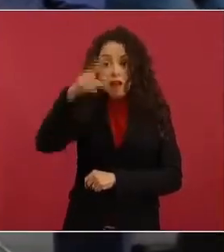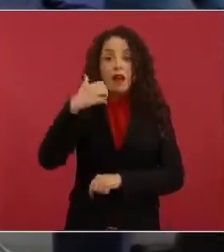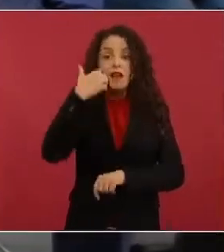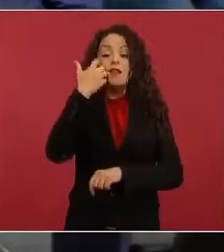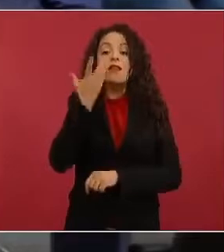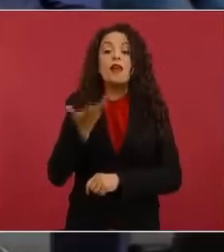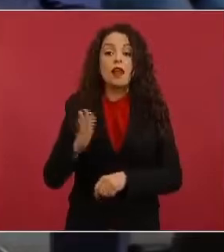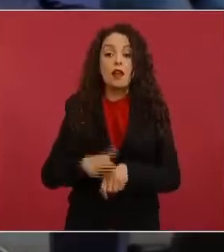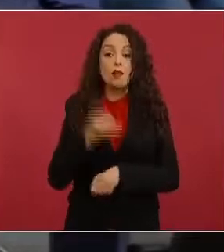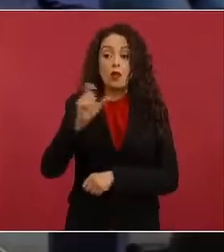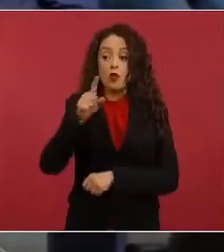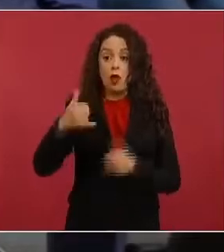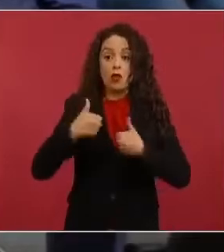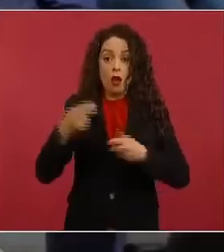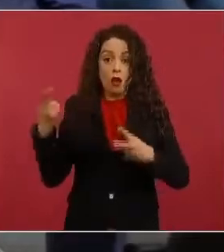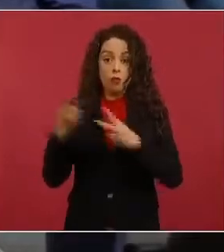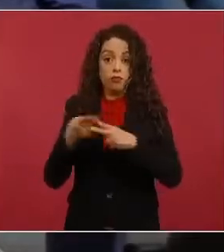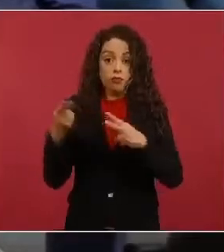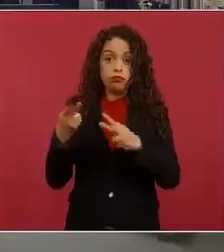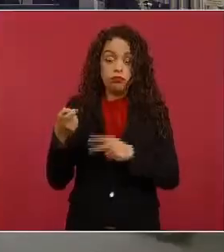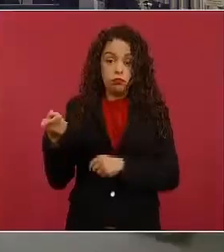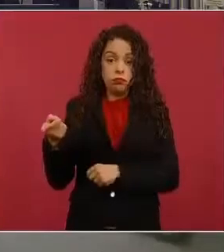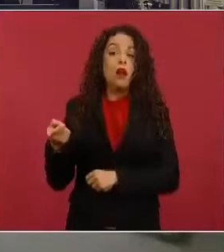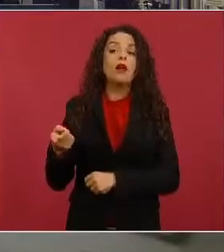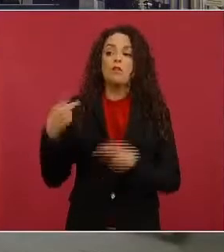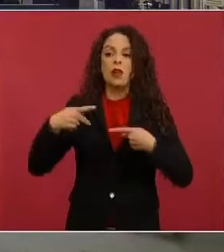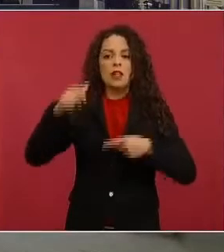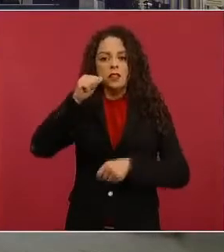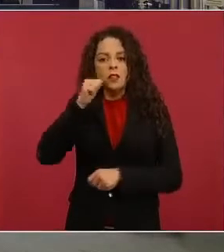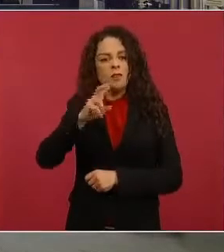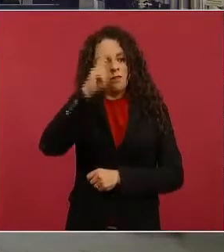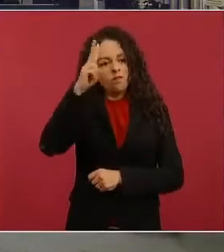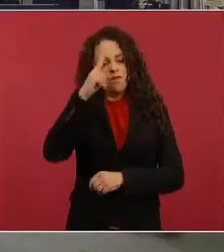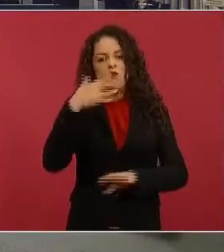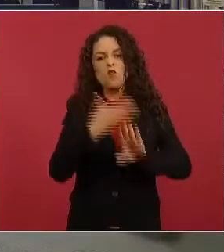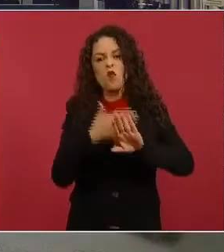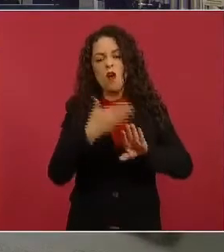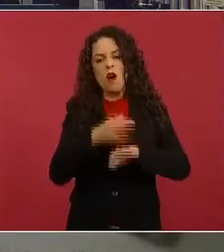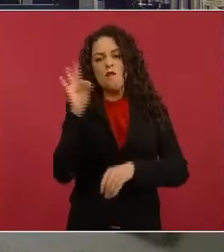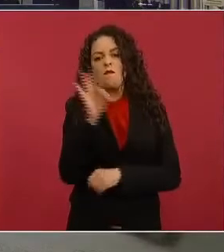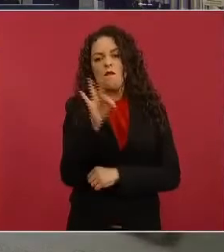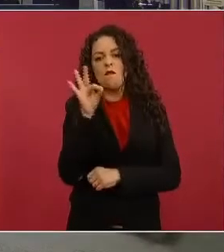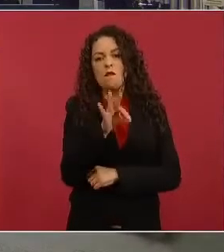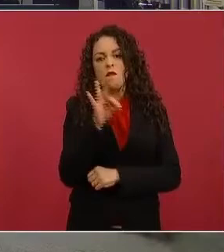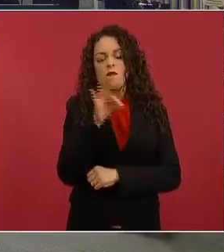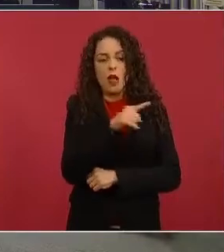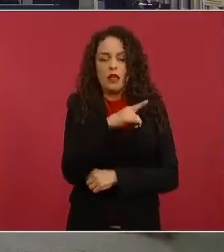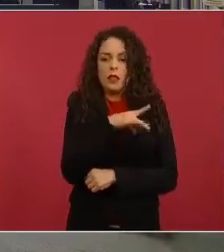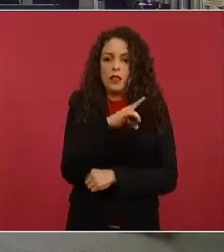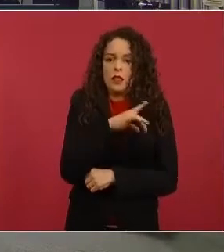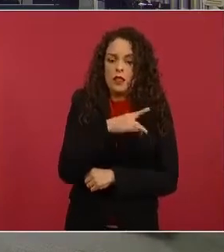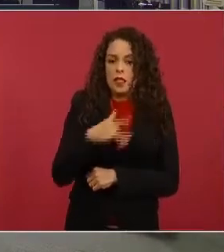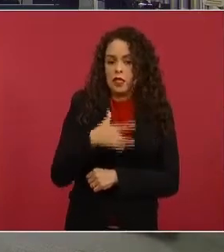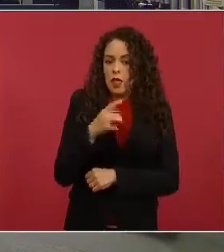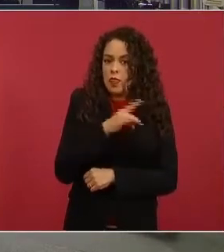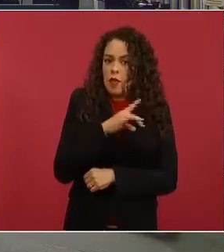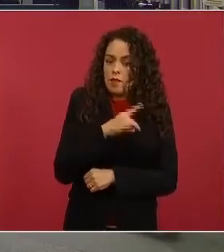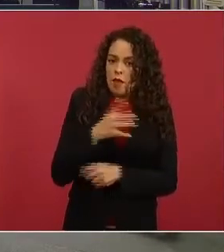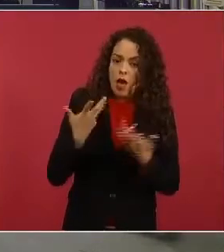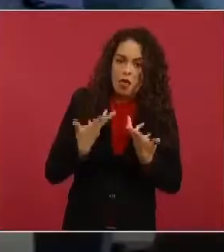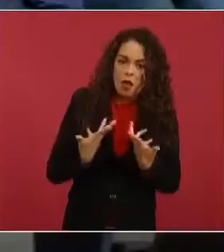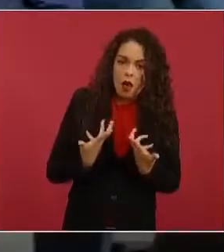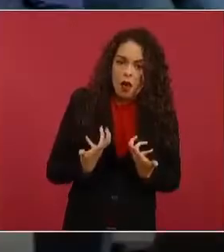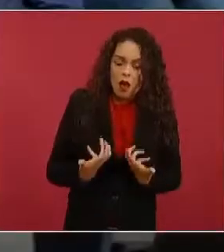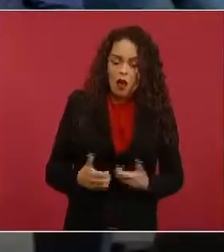este asesinato han sido amedrentados. Y en este sentido, presidente, preguntarle también si dentro de lo que